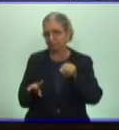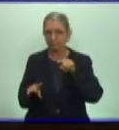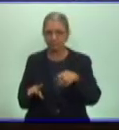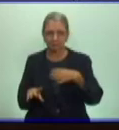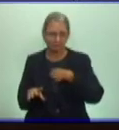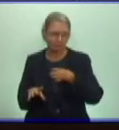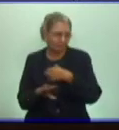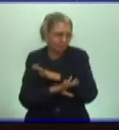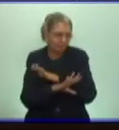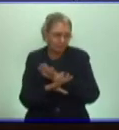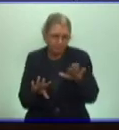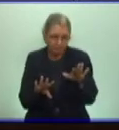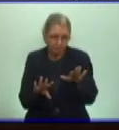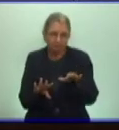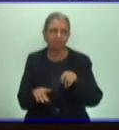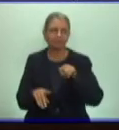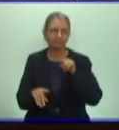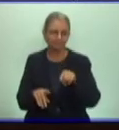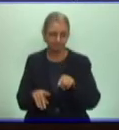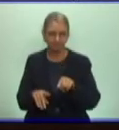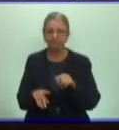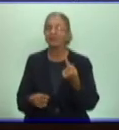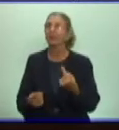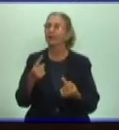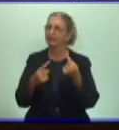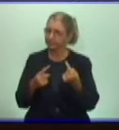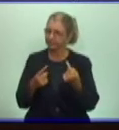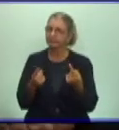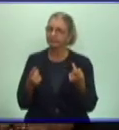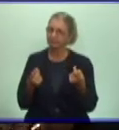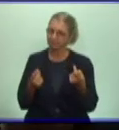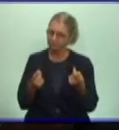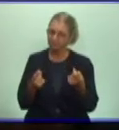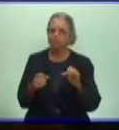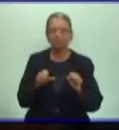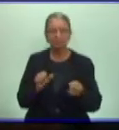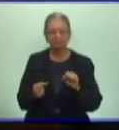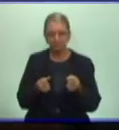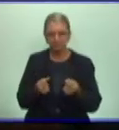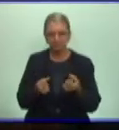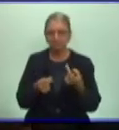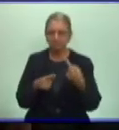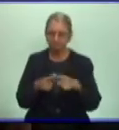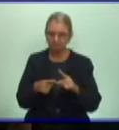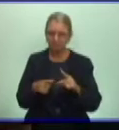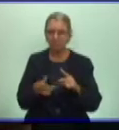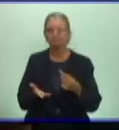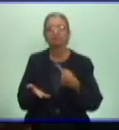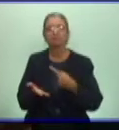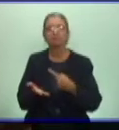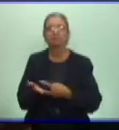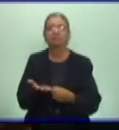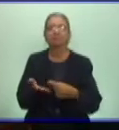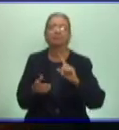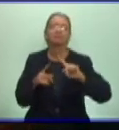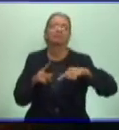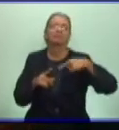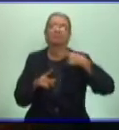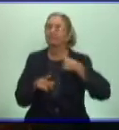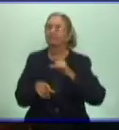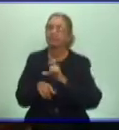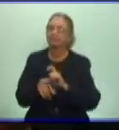logradas. Nosotros sabemos que hay algunas que tenemos que fortalecerlas. Para eso está el estudio, para los